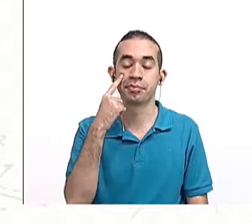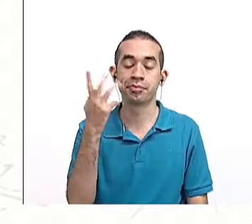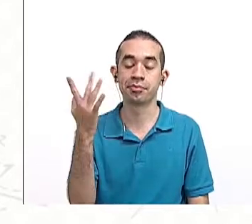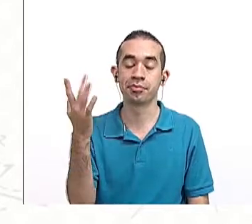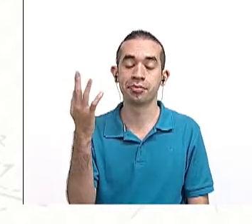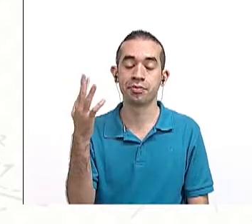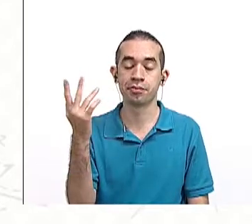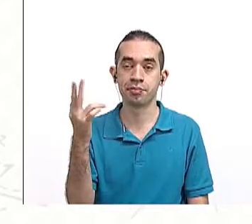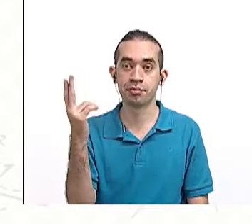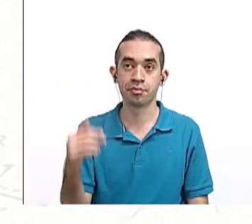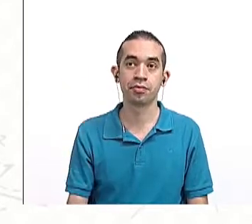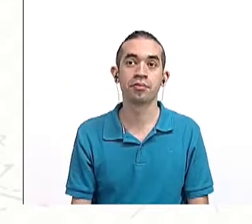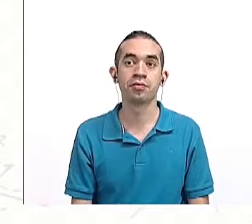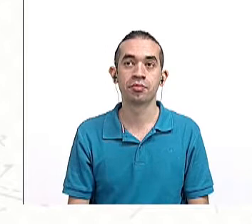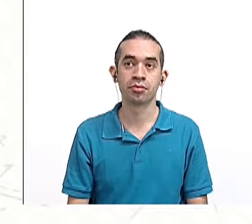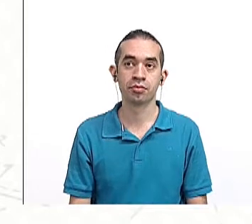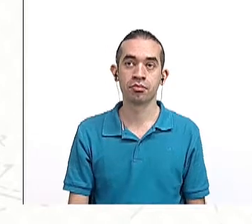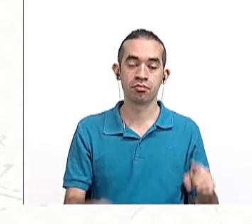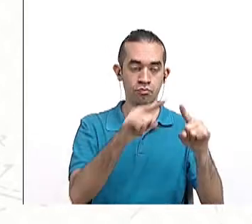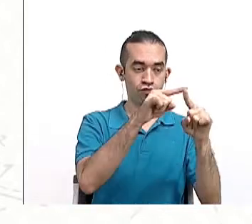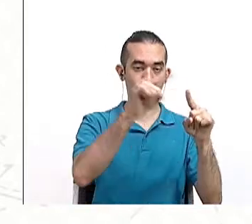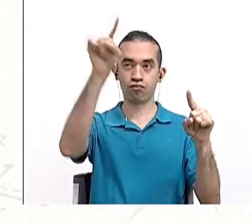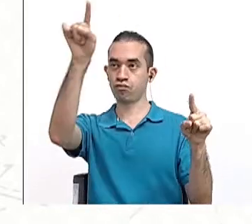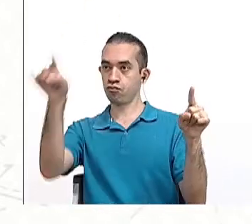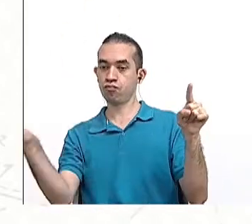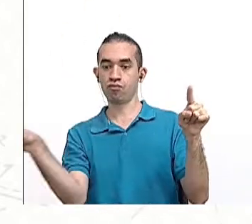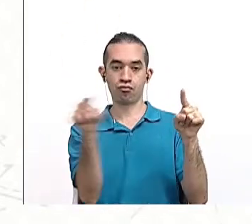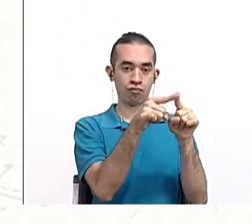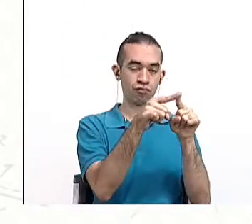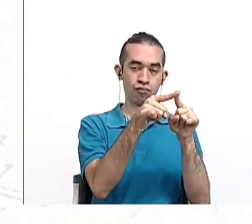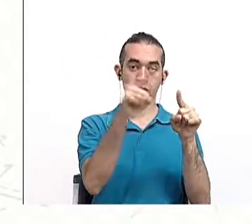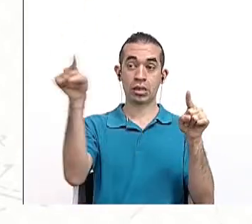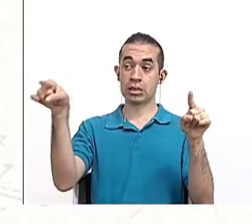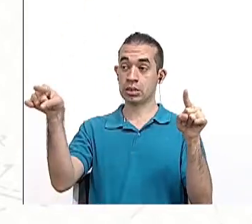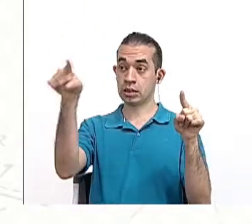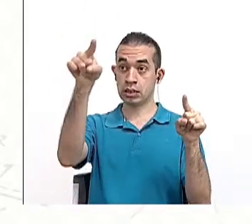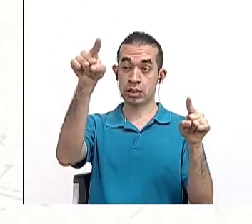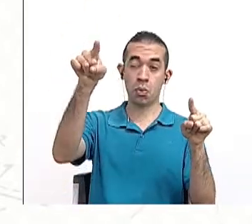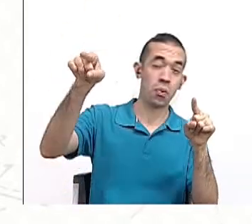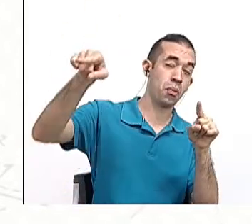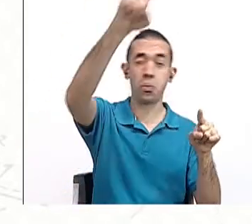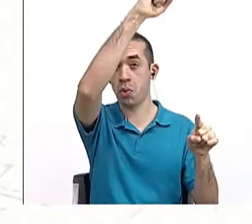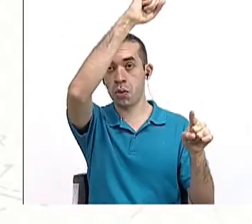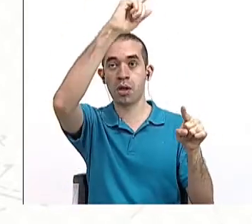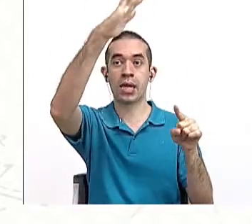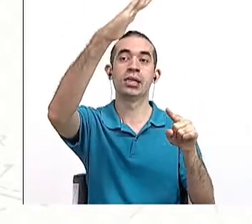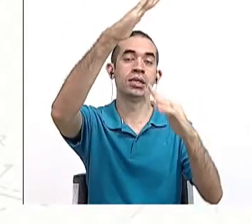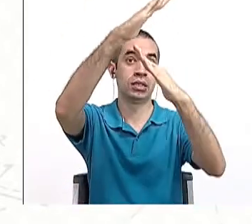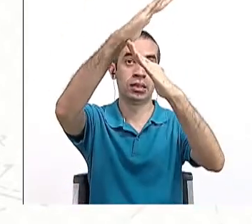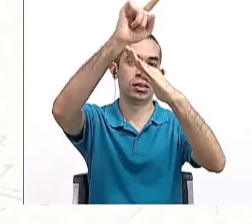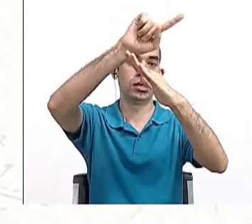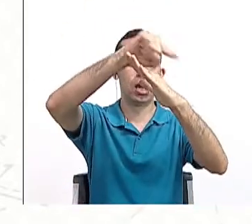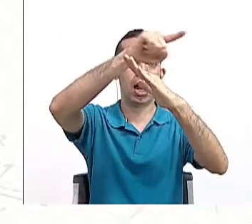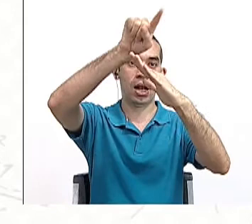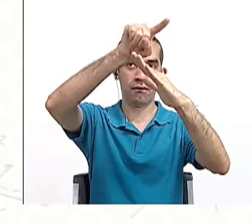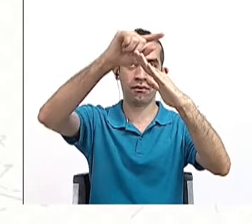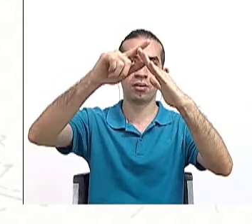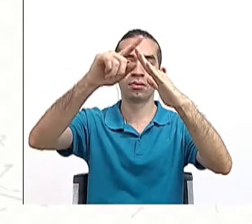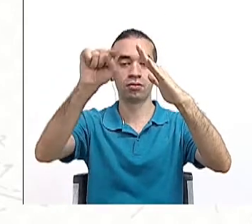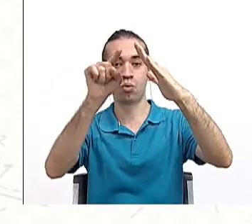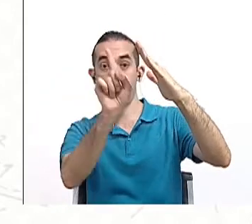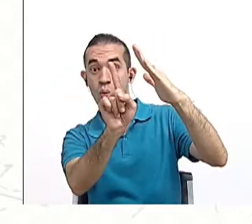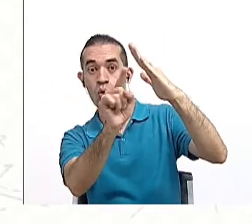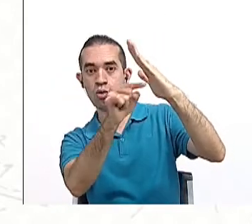el valor del ángulo cuyo mes alfa y el valor cuyo ángulo es de la media es 1 son suplementarios